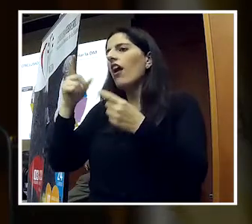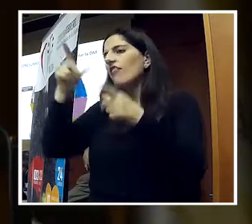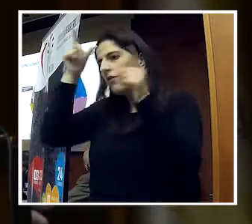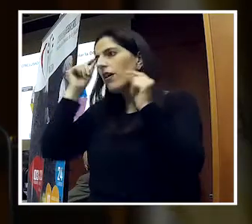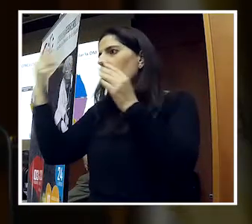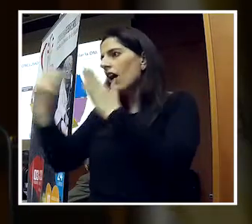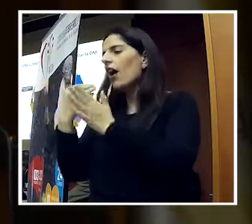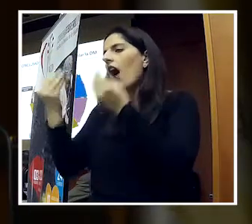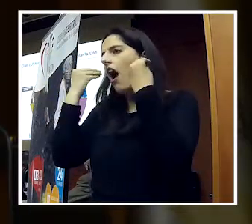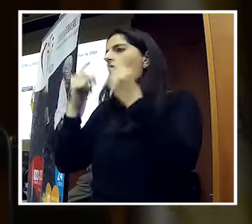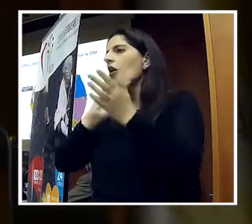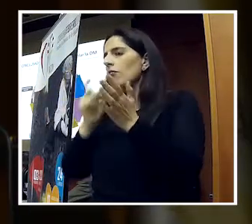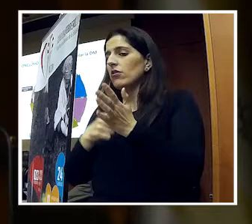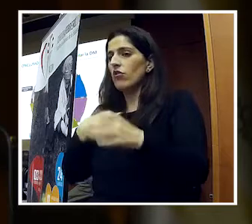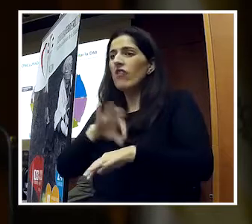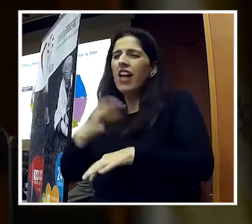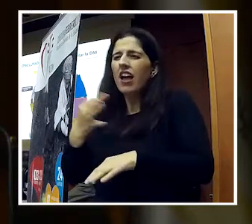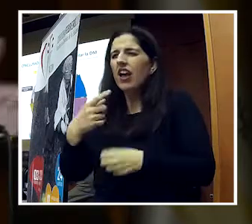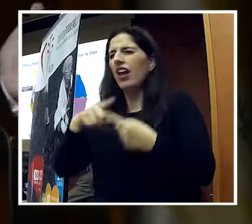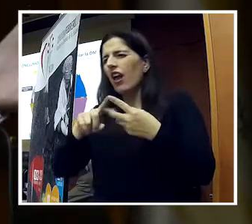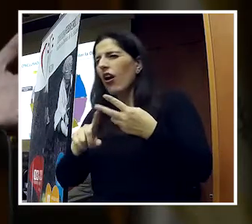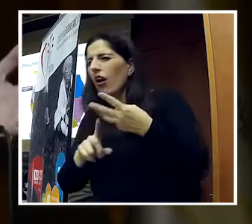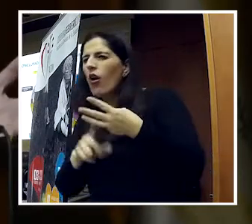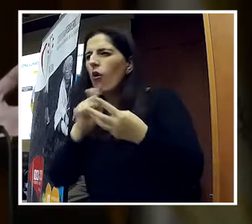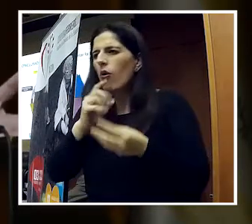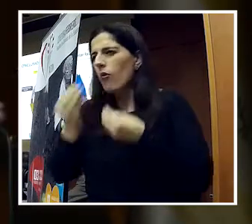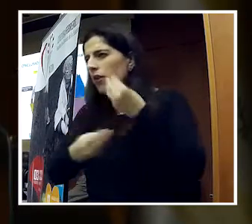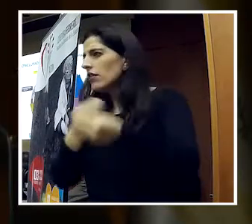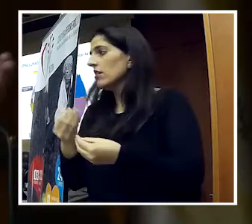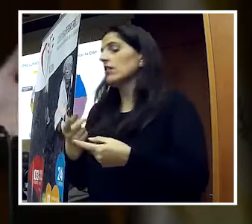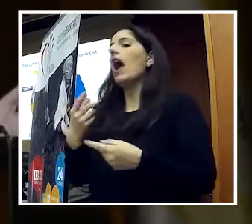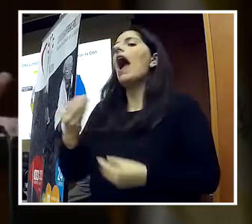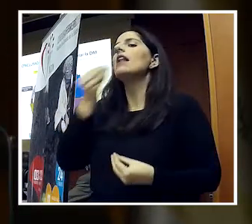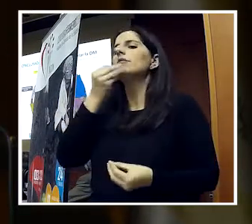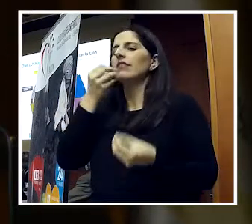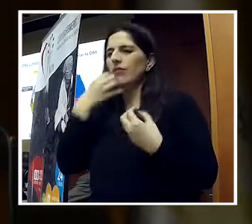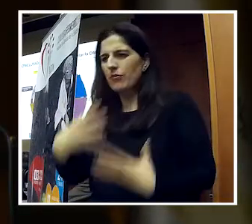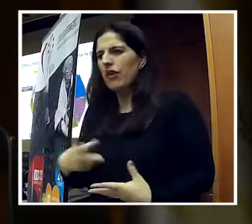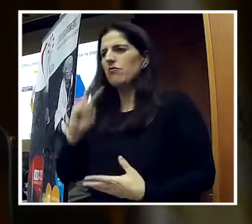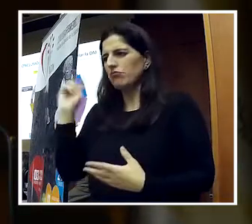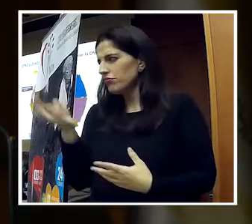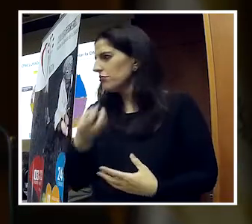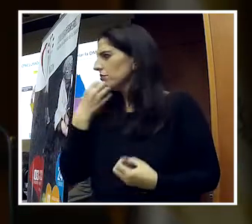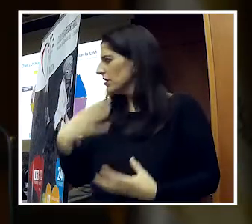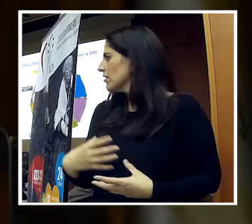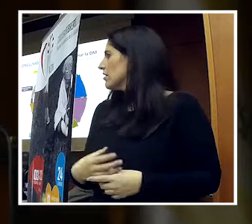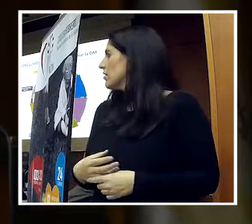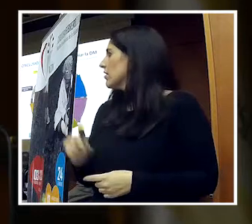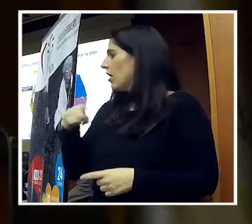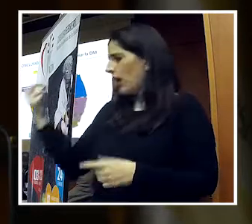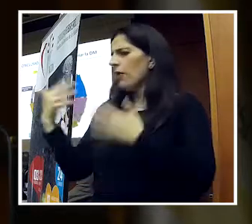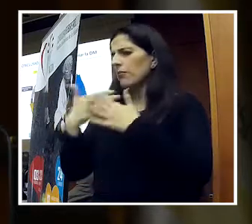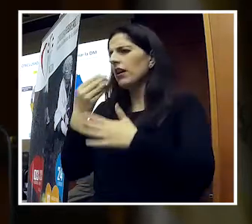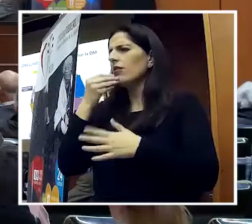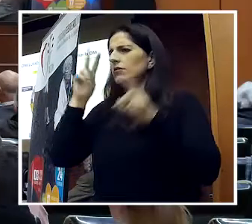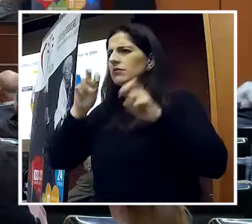la formación, la educación. La alimentación, equilibrada, variada. El doctor López Segura seguramente ahora nos